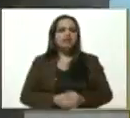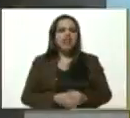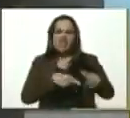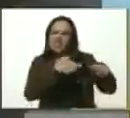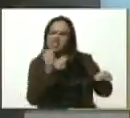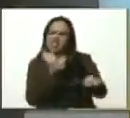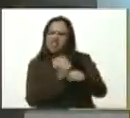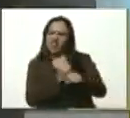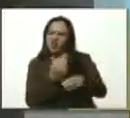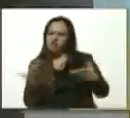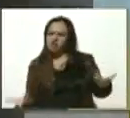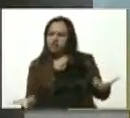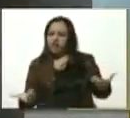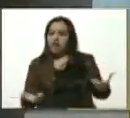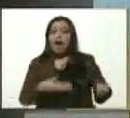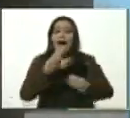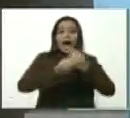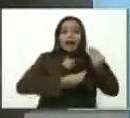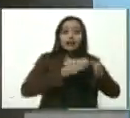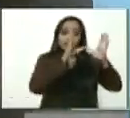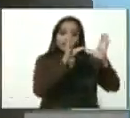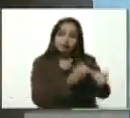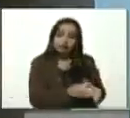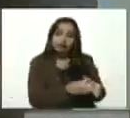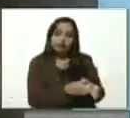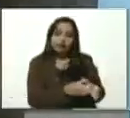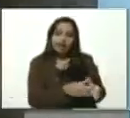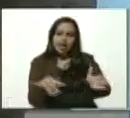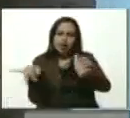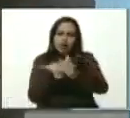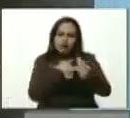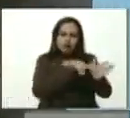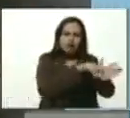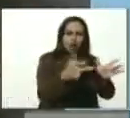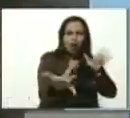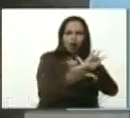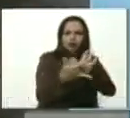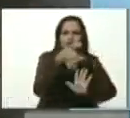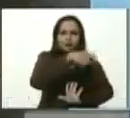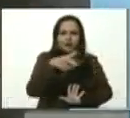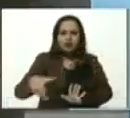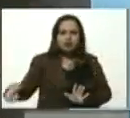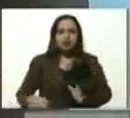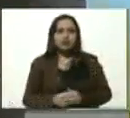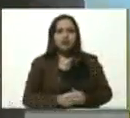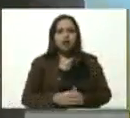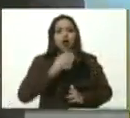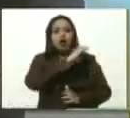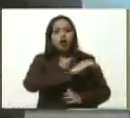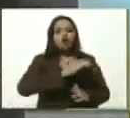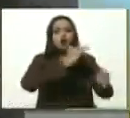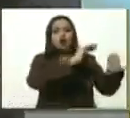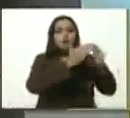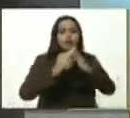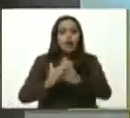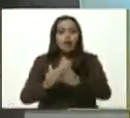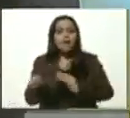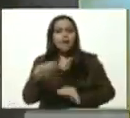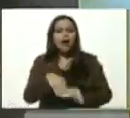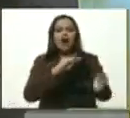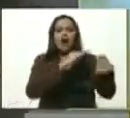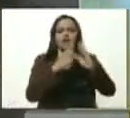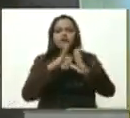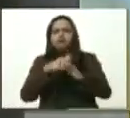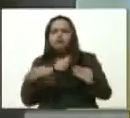ir construyendo también ese poder cada vez más cercano a la gente, que es al final que a través de los consejos comunales, las comunas que también tienen